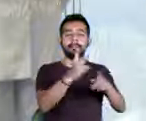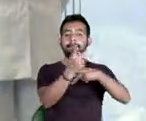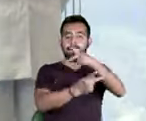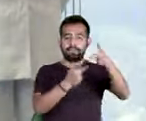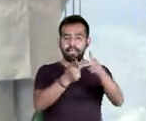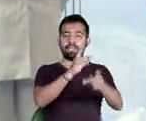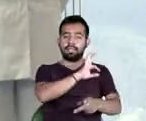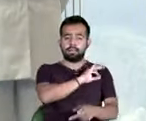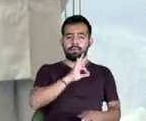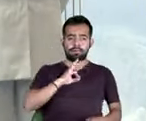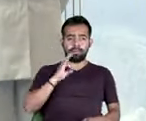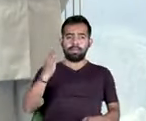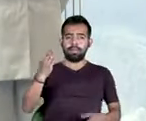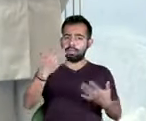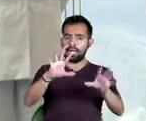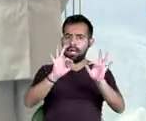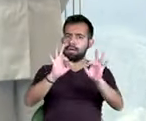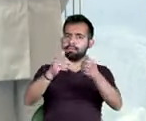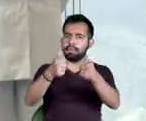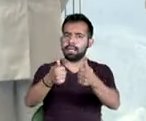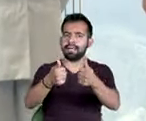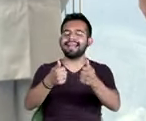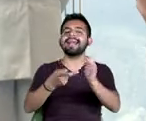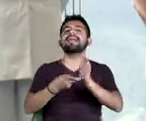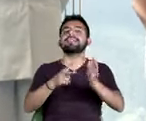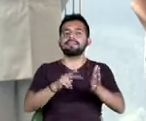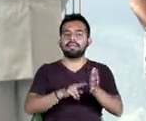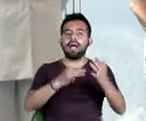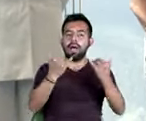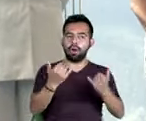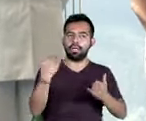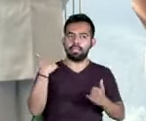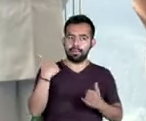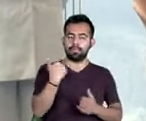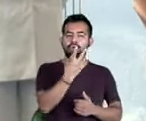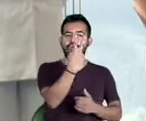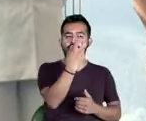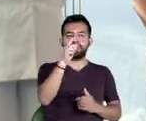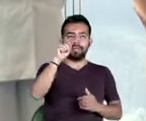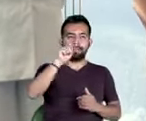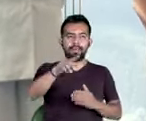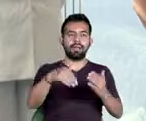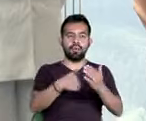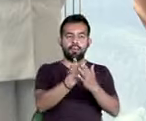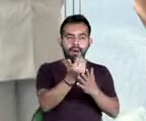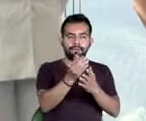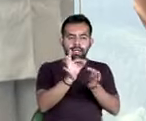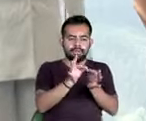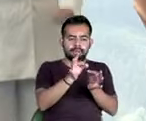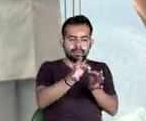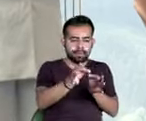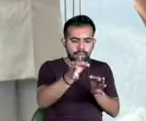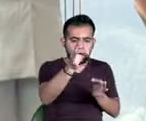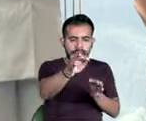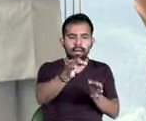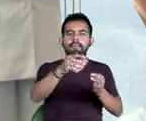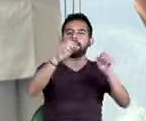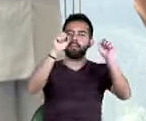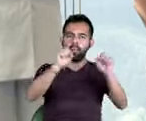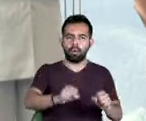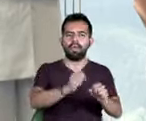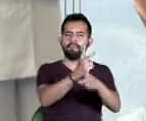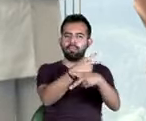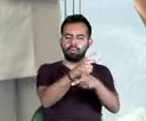hacer. Esto significa que hoy tenemos 12.000 nuevas hectáreas, 12.000 nuevas hectáreas que tienen que empezar a producir.